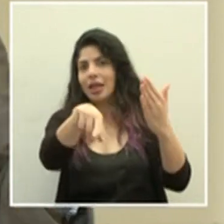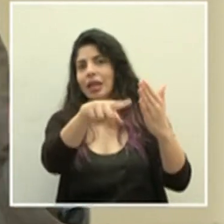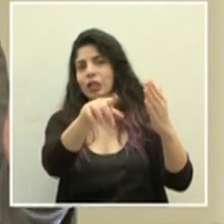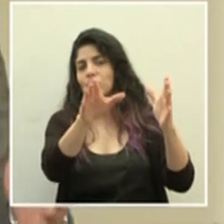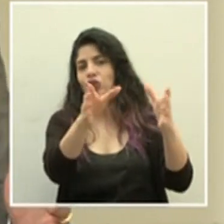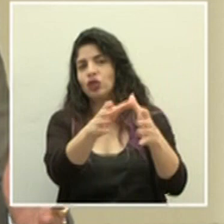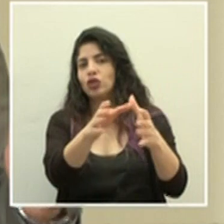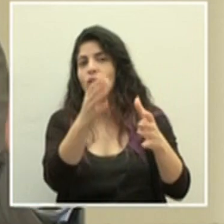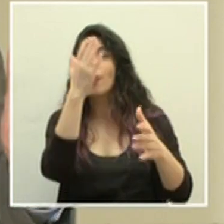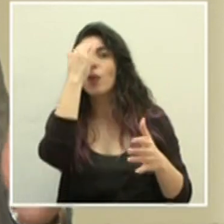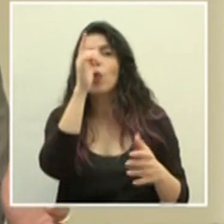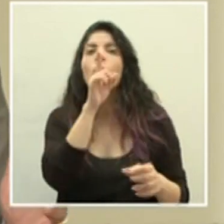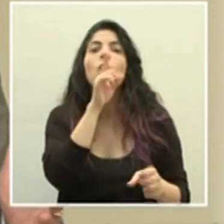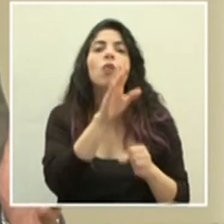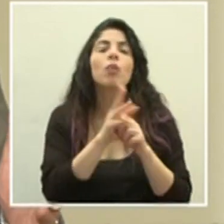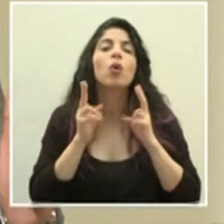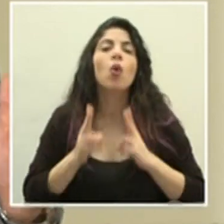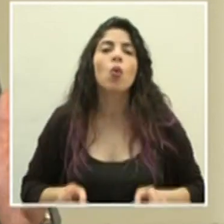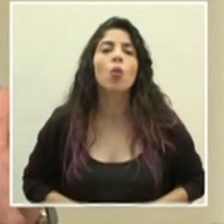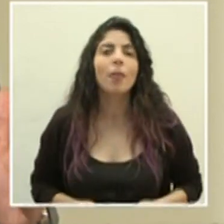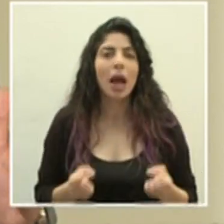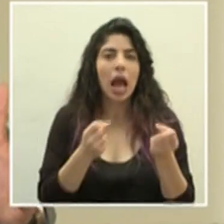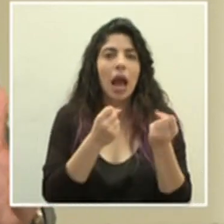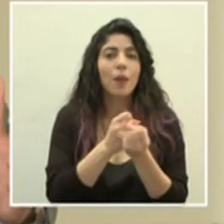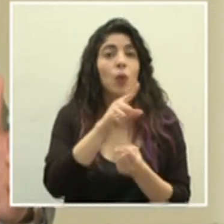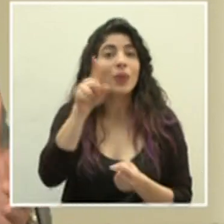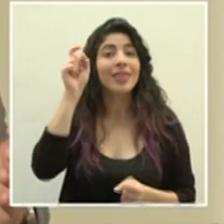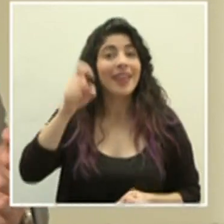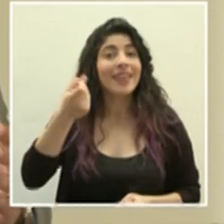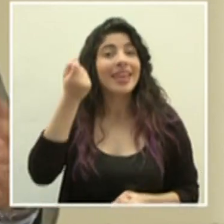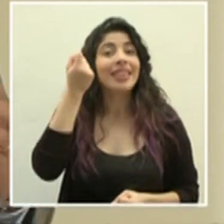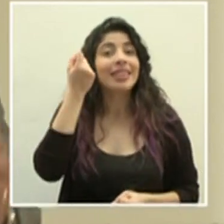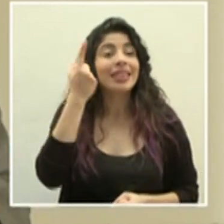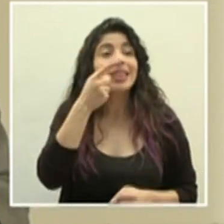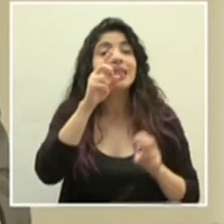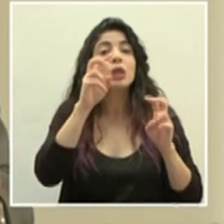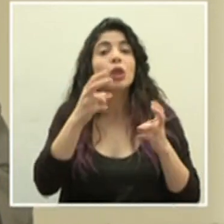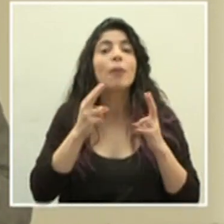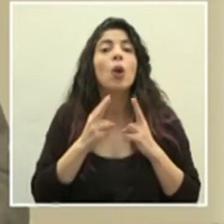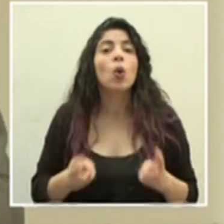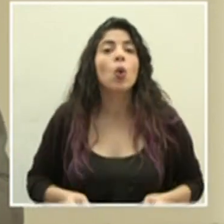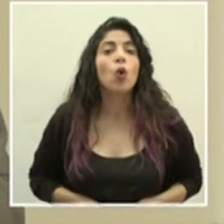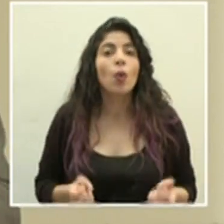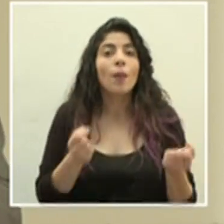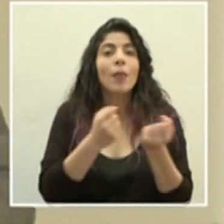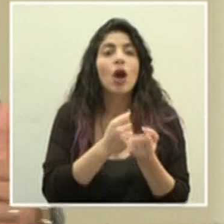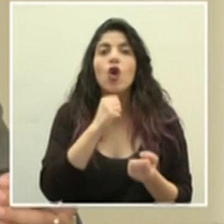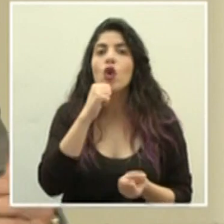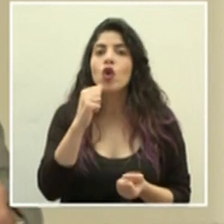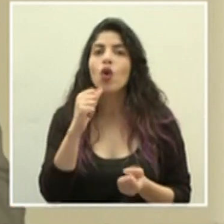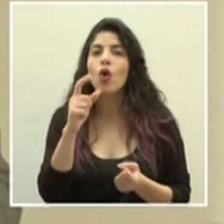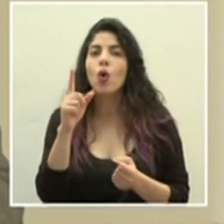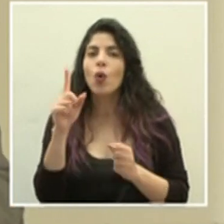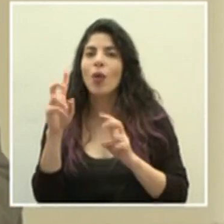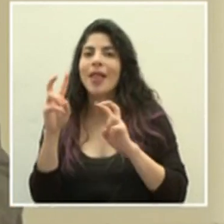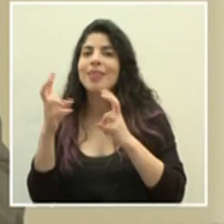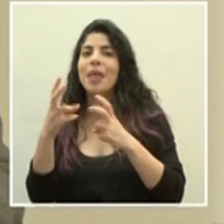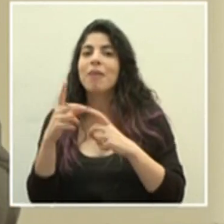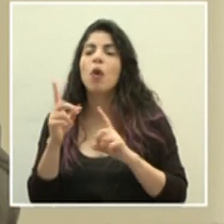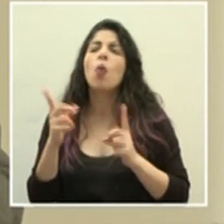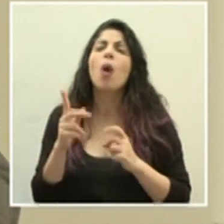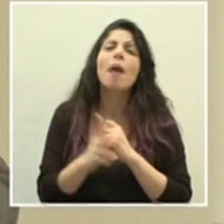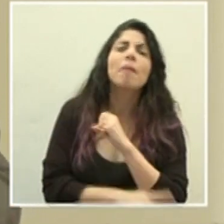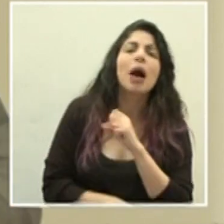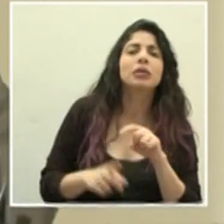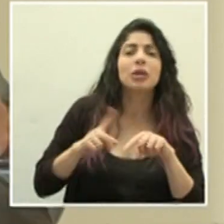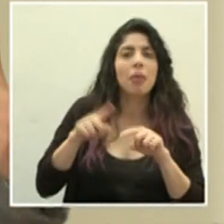un compromiso humanitario. Aquí tenemos que entender que esto es un tema humanitario, no es un tema necesariamente de nacionalidades.